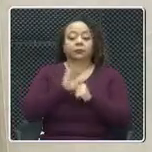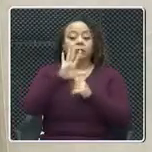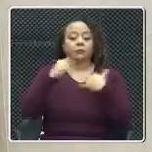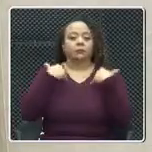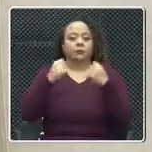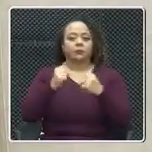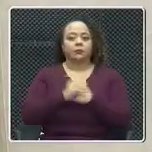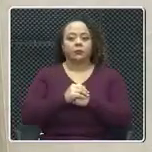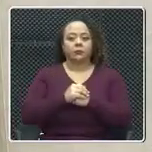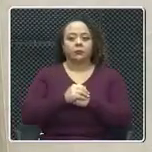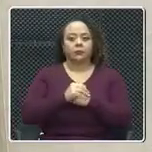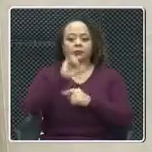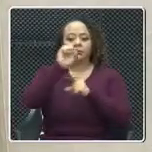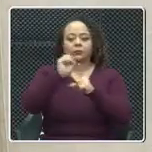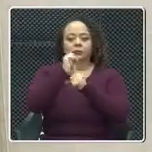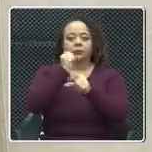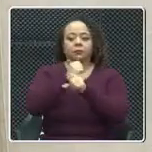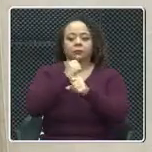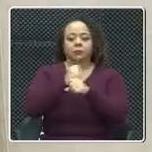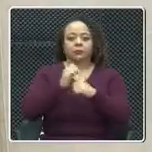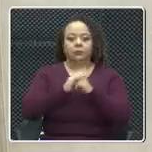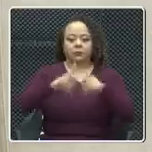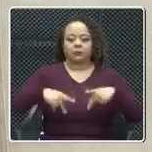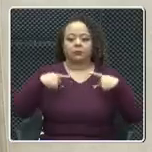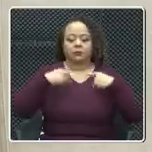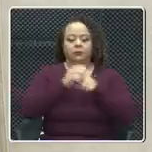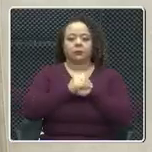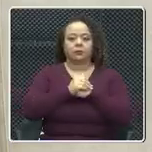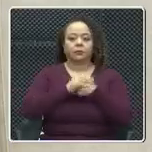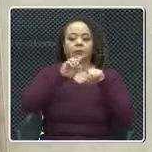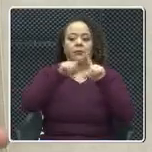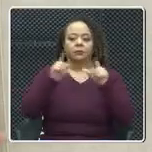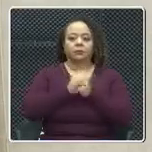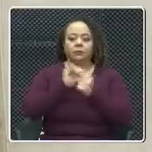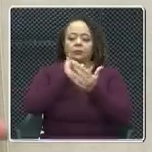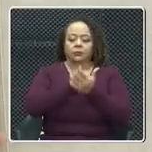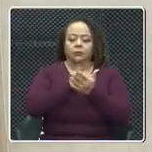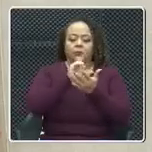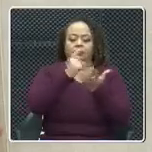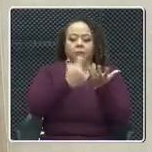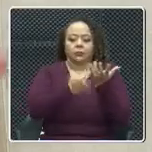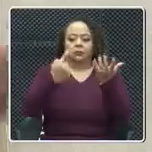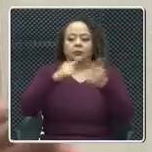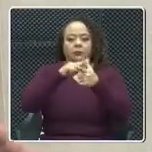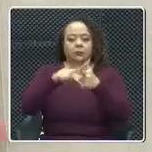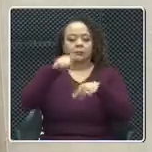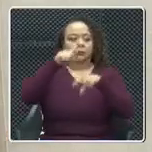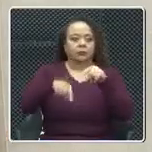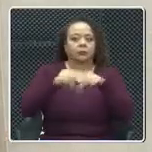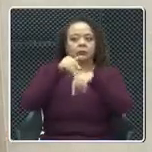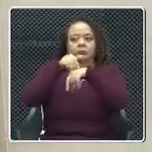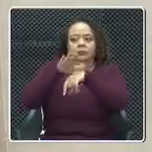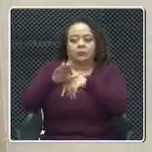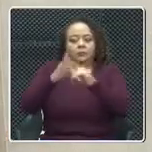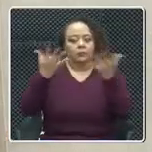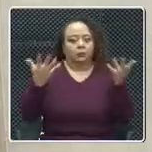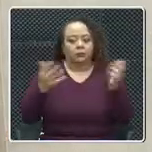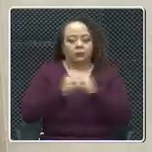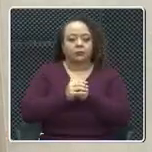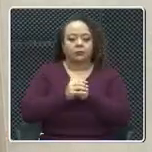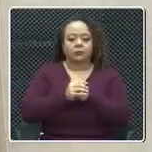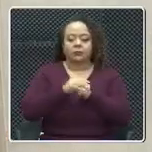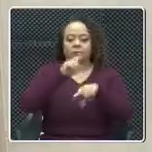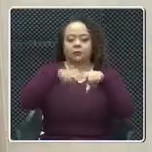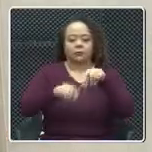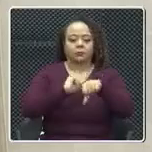salud la situación laboral que está viviendo. Okay. Pero eso no excluye el que entonces no se puede mandar o no hay o no se